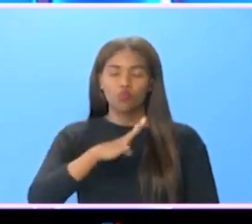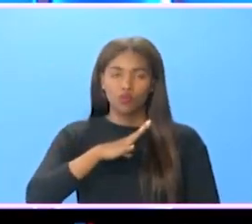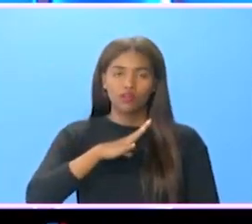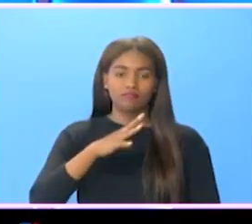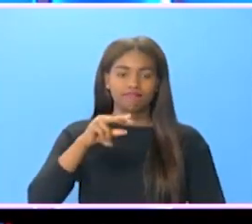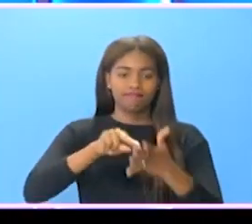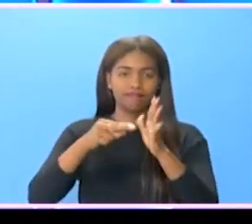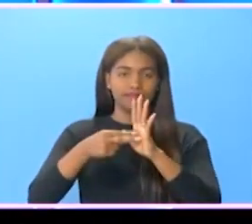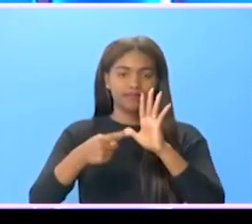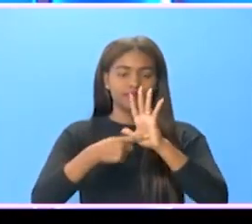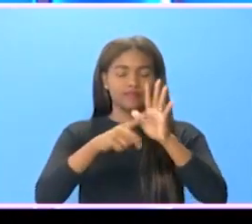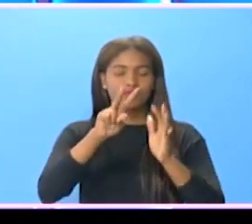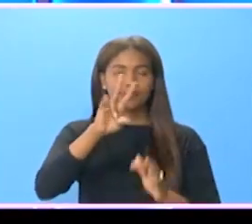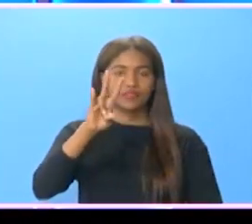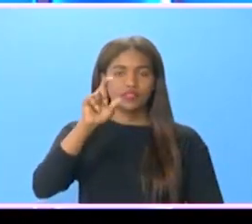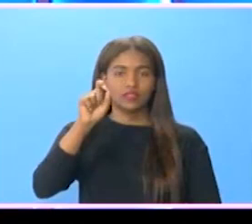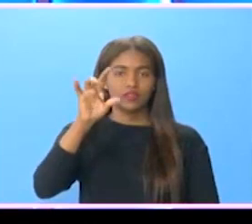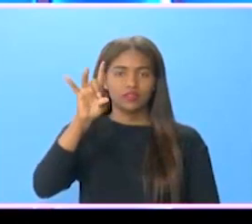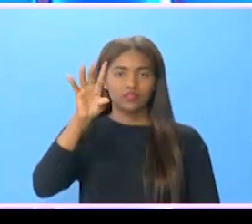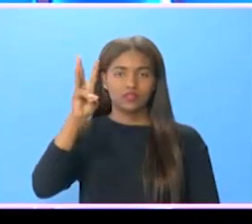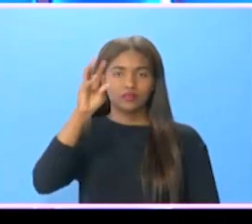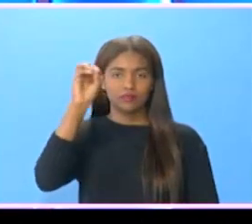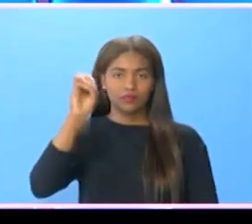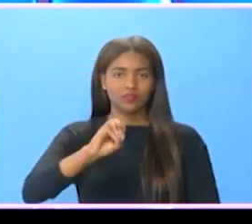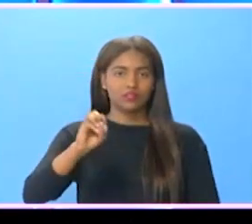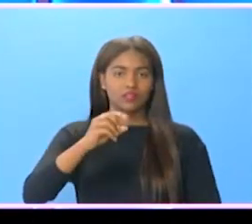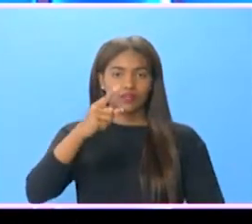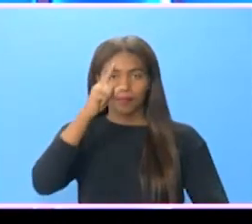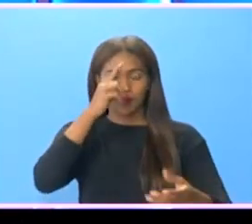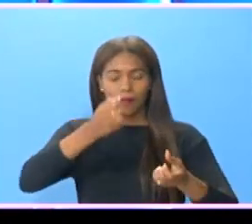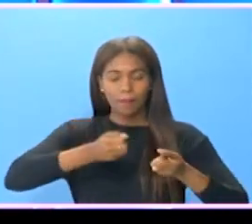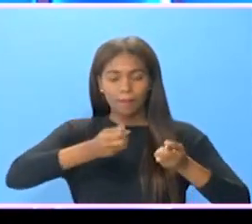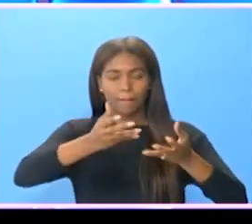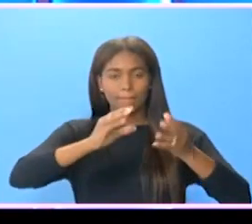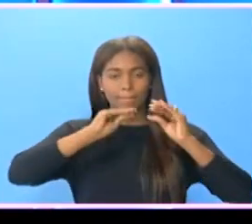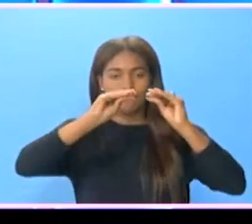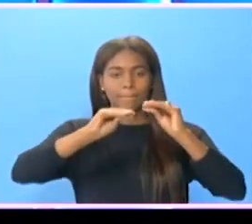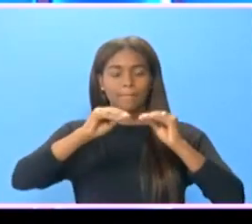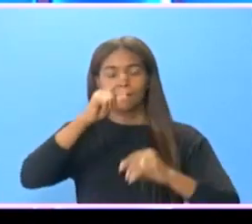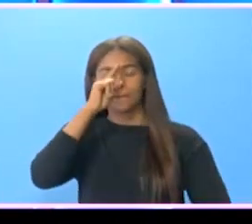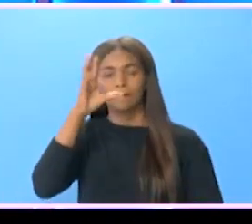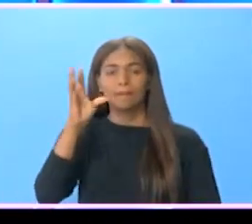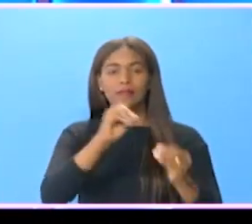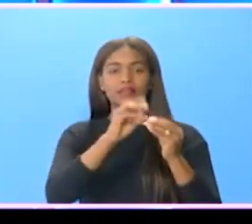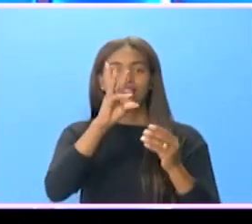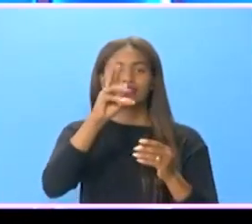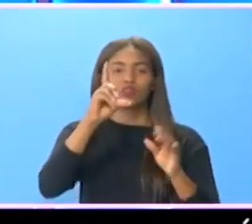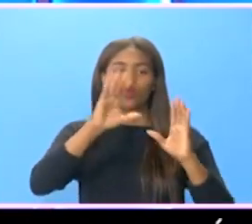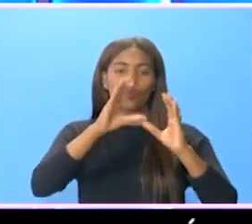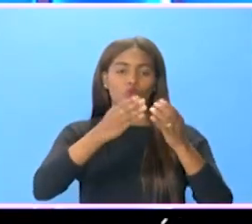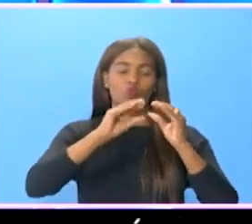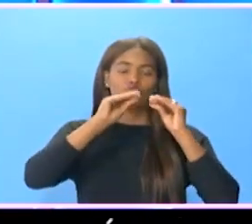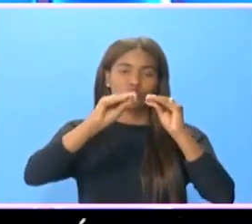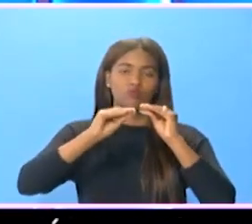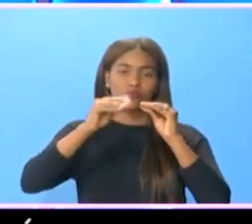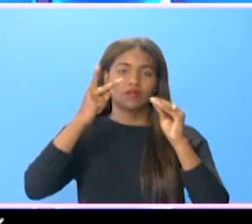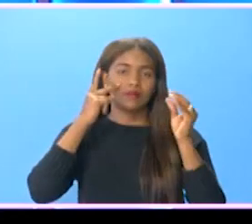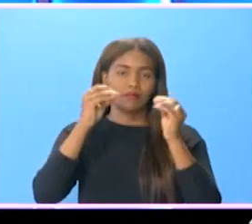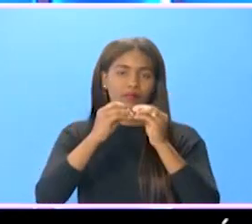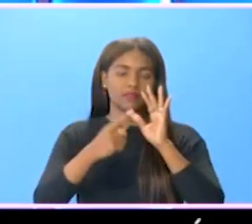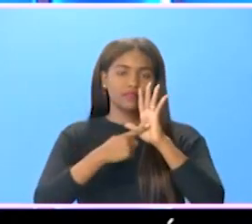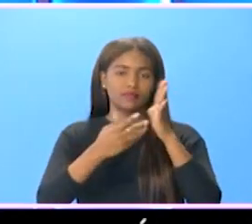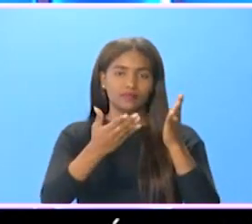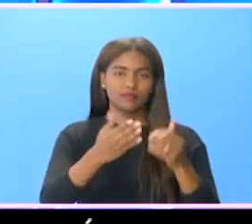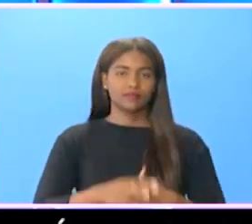que representan el 27.86%, con la impartición de 61 cursos, talleres. Vamos a ver los detalles con